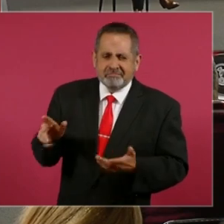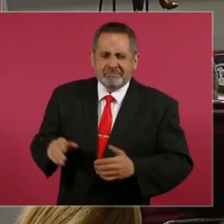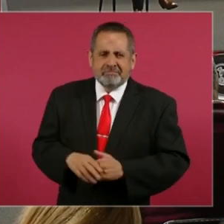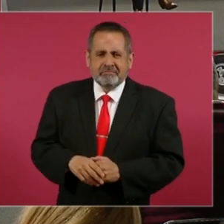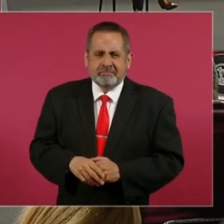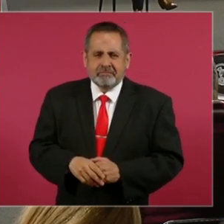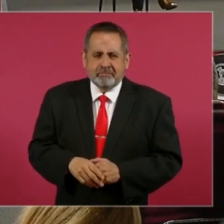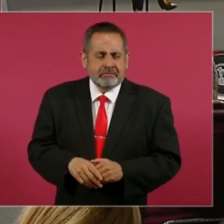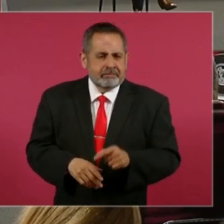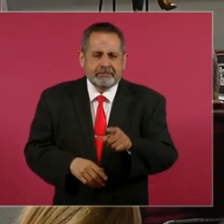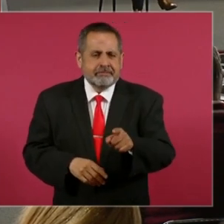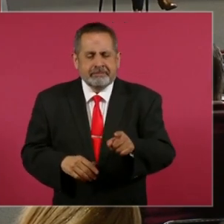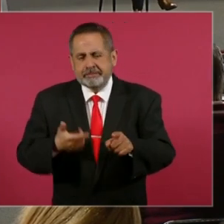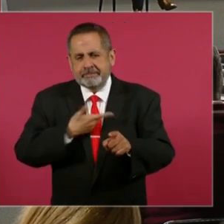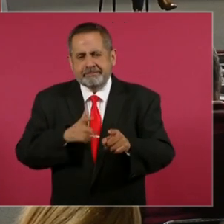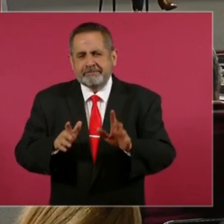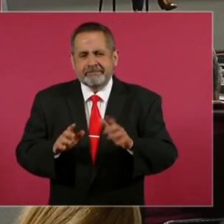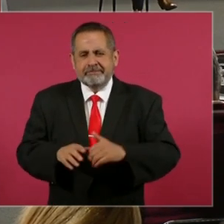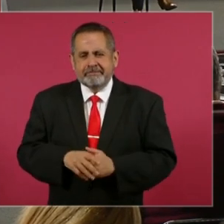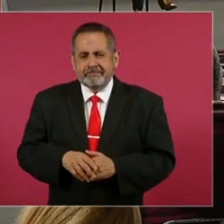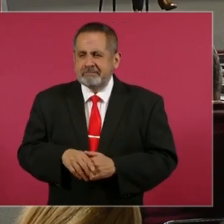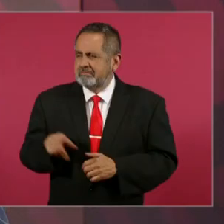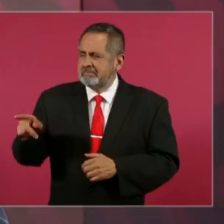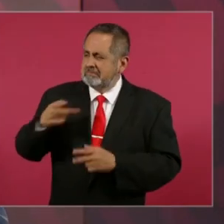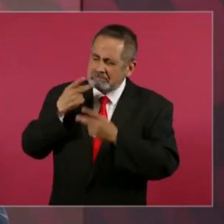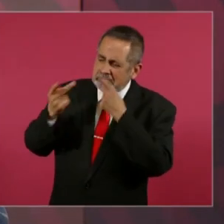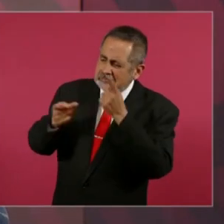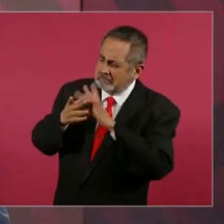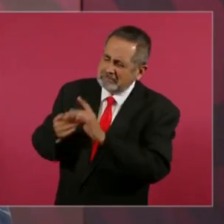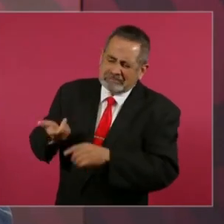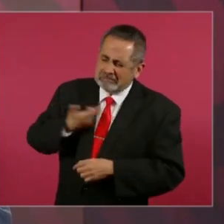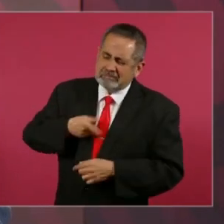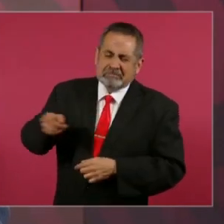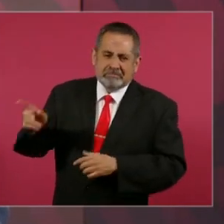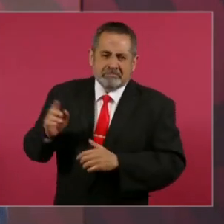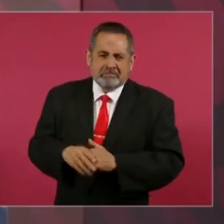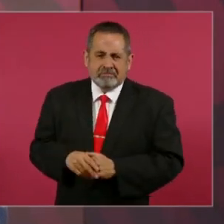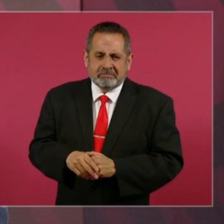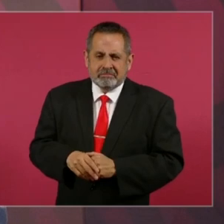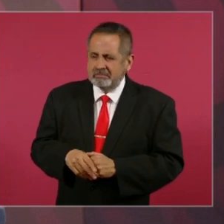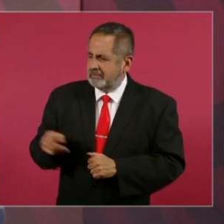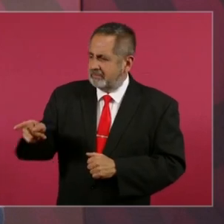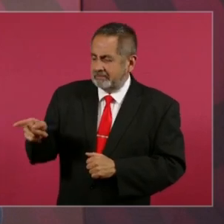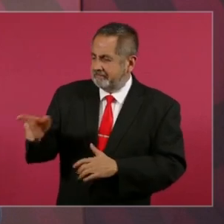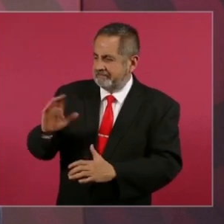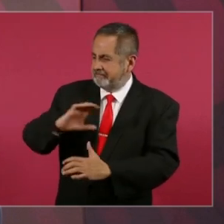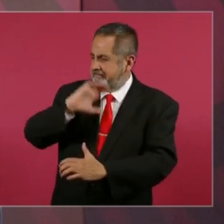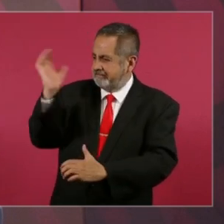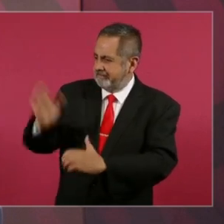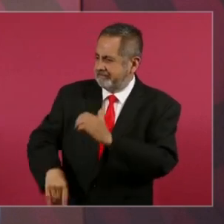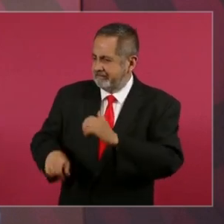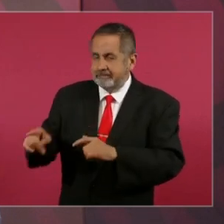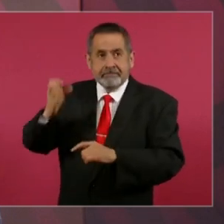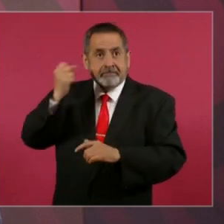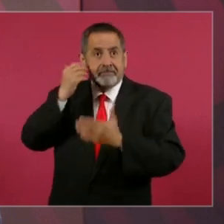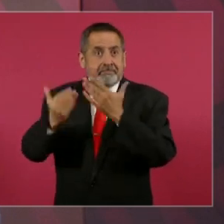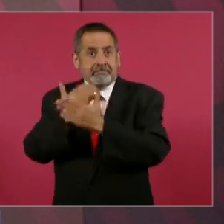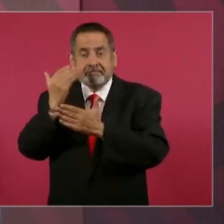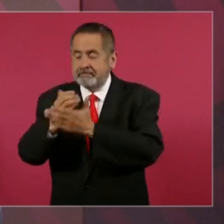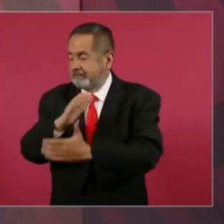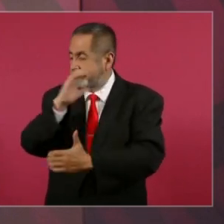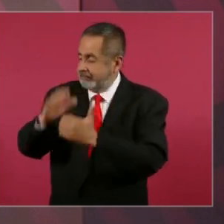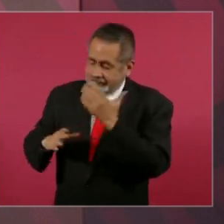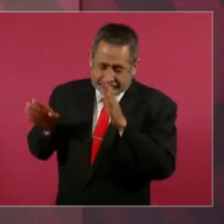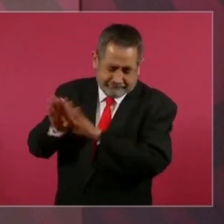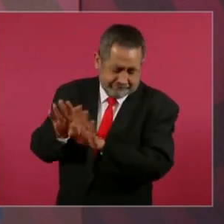Presidente. Ya no me gusta cómo hablas. Qué bueno que ya te vas a ir y ya no vamos a ver las mañaneras. Ya